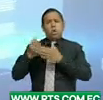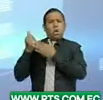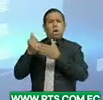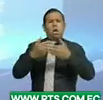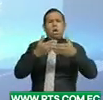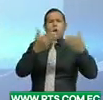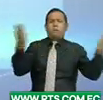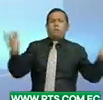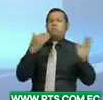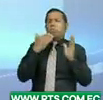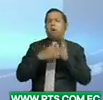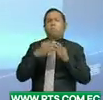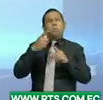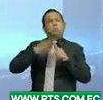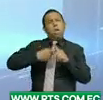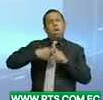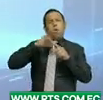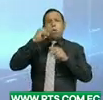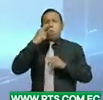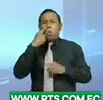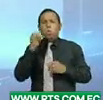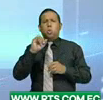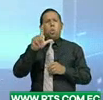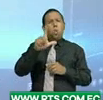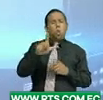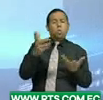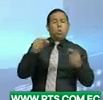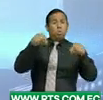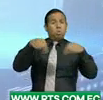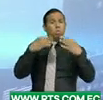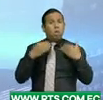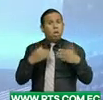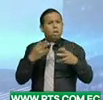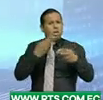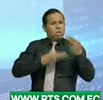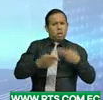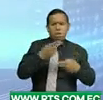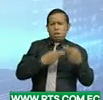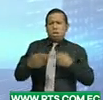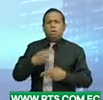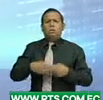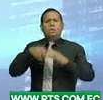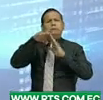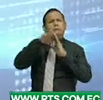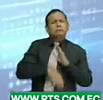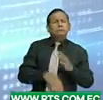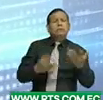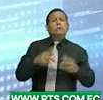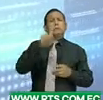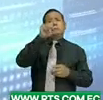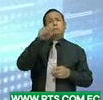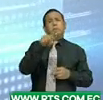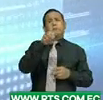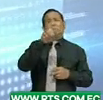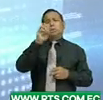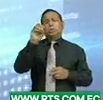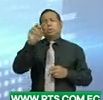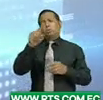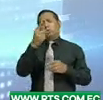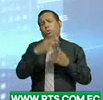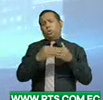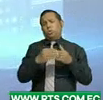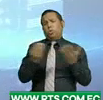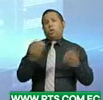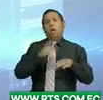los meses de junio y julio, Guayaquil ha dejado de vender cerca de 2.200 millones de dólares debido a las restricciones